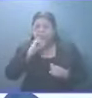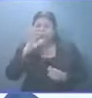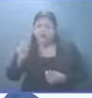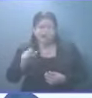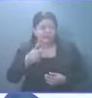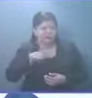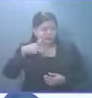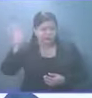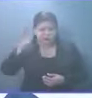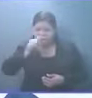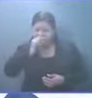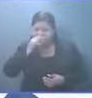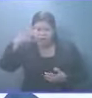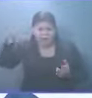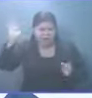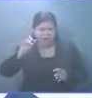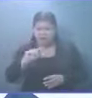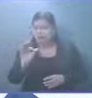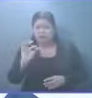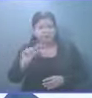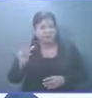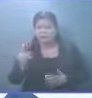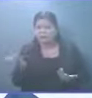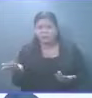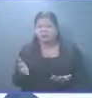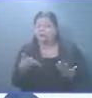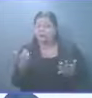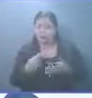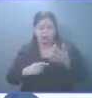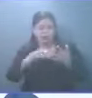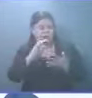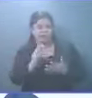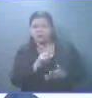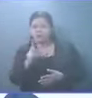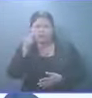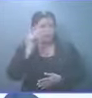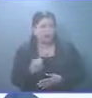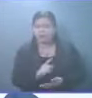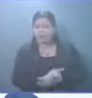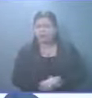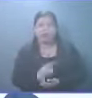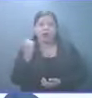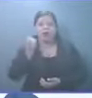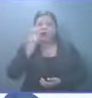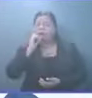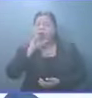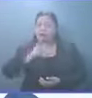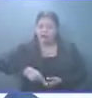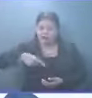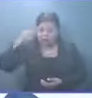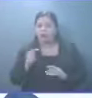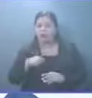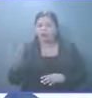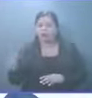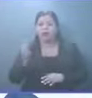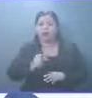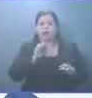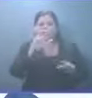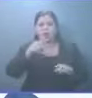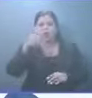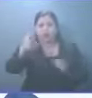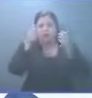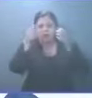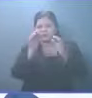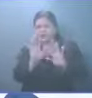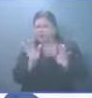en vuelo privado y no necesitaba pedir permiso porque la Constitución no me castiga, solo me dice que debo pedir permiso. No, ellos